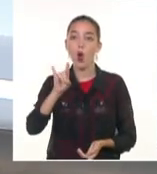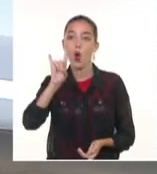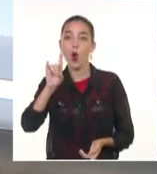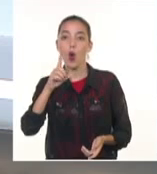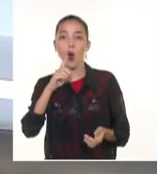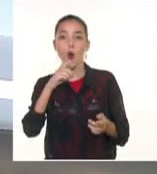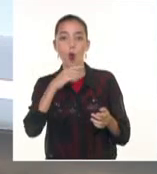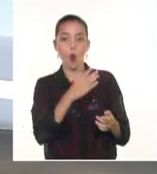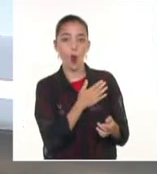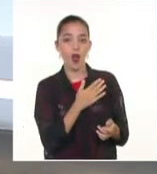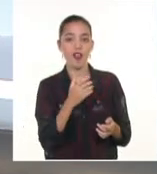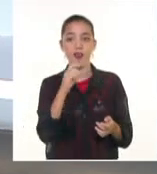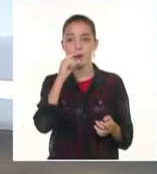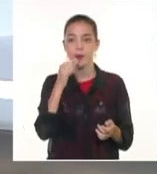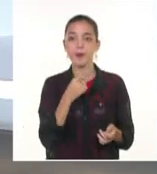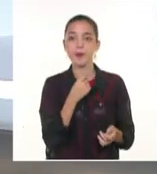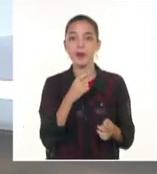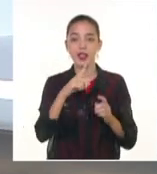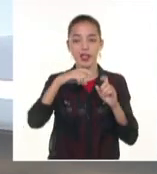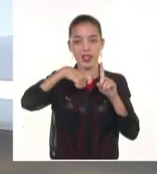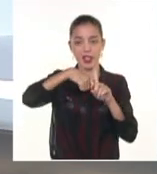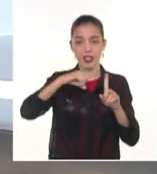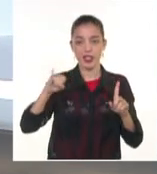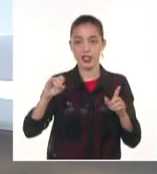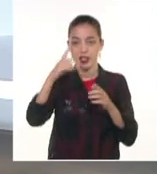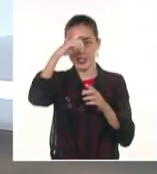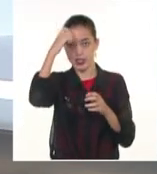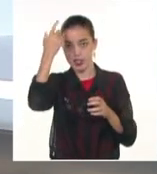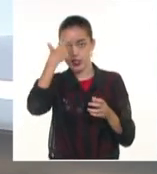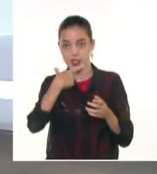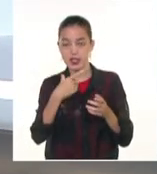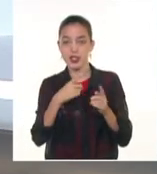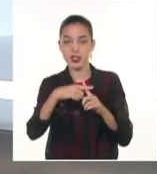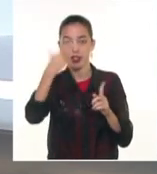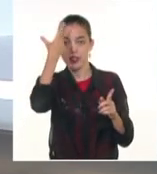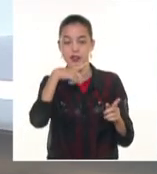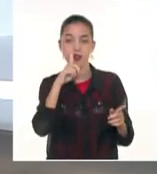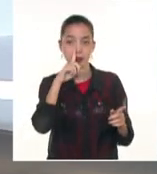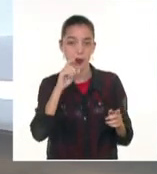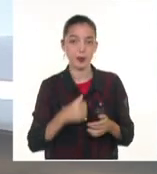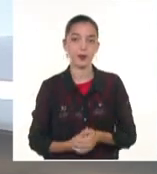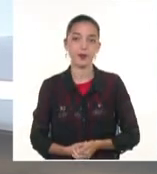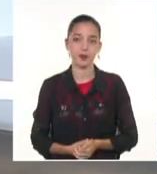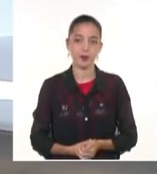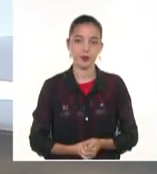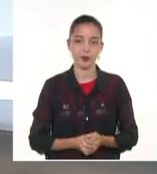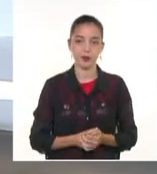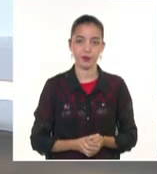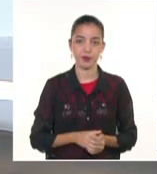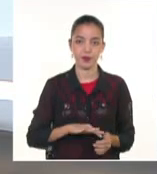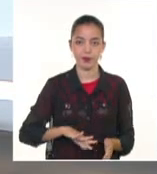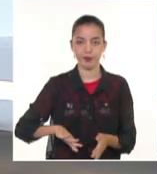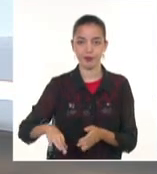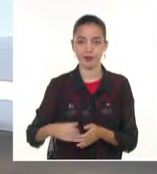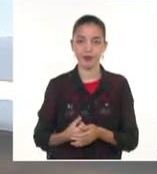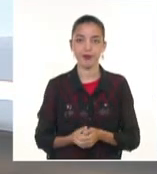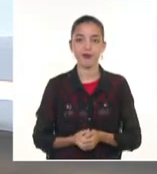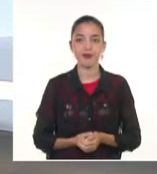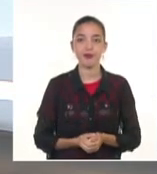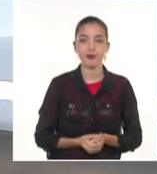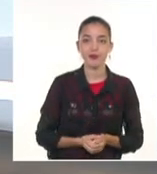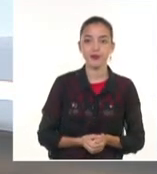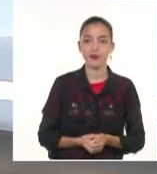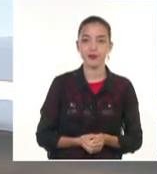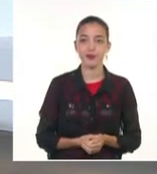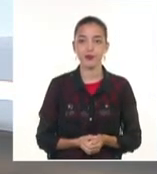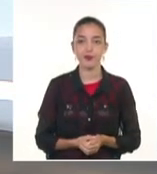aspira a pasar de fase como uno de los mejores terceros lugares. Los cubanos se dieron ante Brasil y Tailandia en sus dos primeros cotejos y